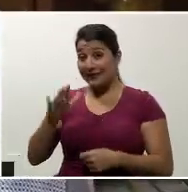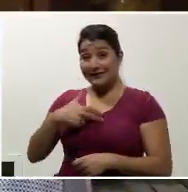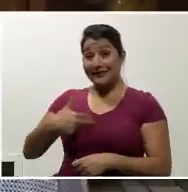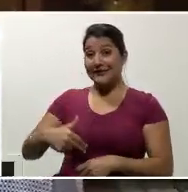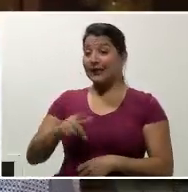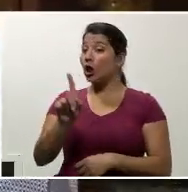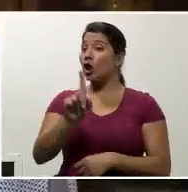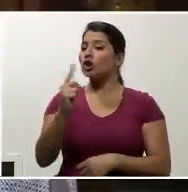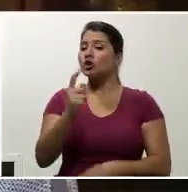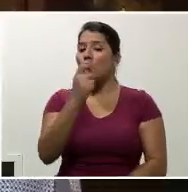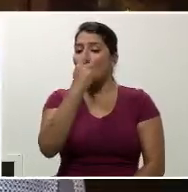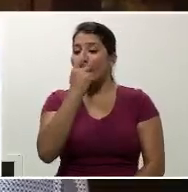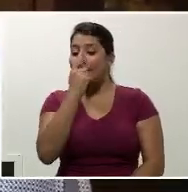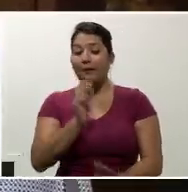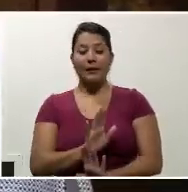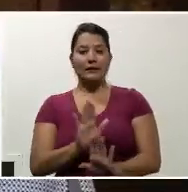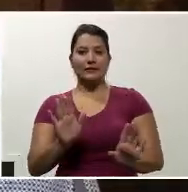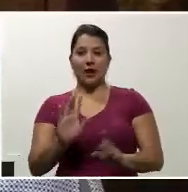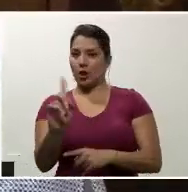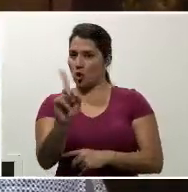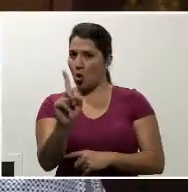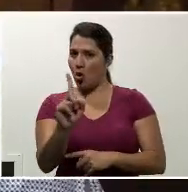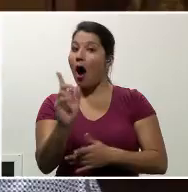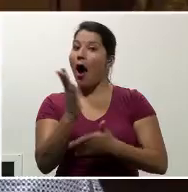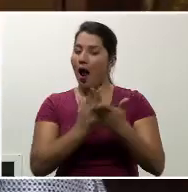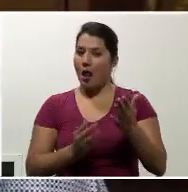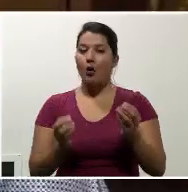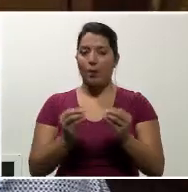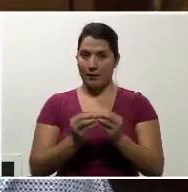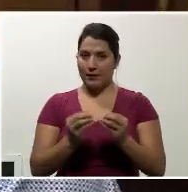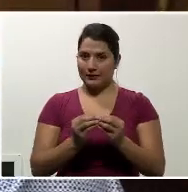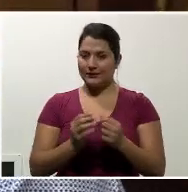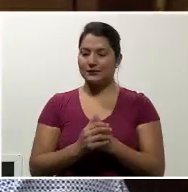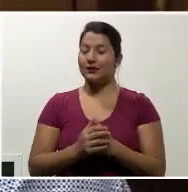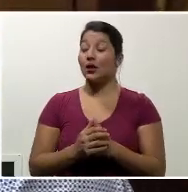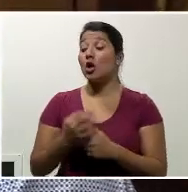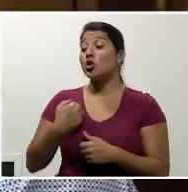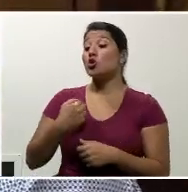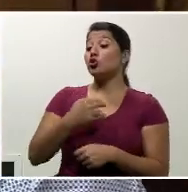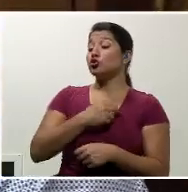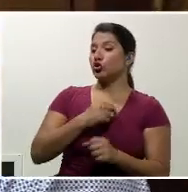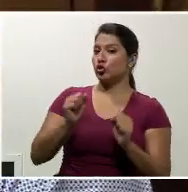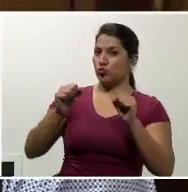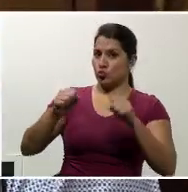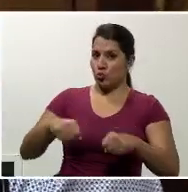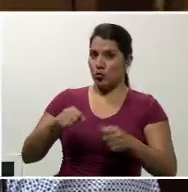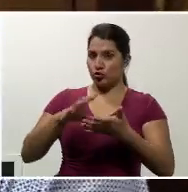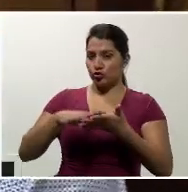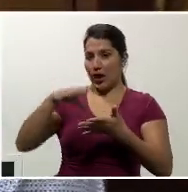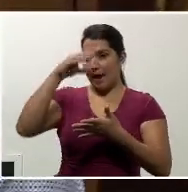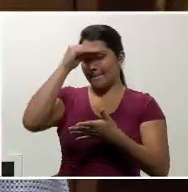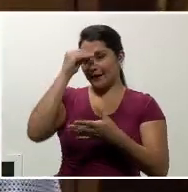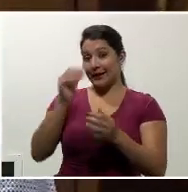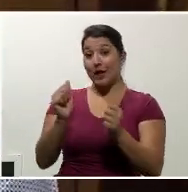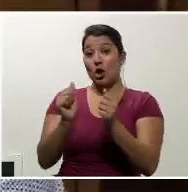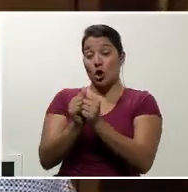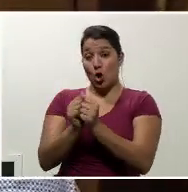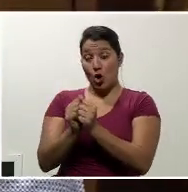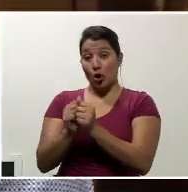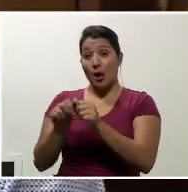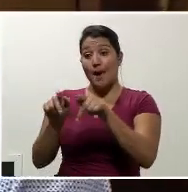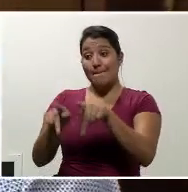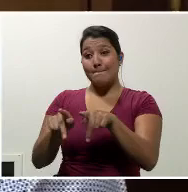gran debate de si es simplemente gripe o es algo más allá. Bueno, lo que hemos podido aprender junto con los chinos a través de